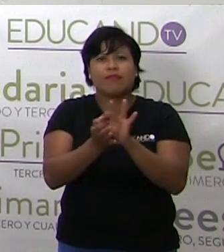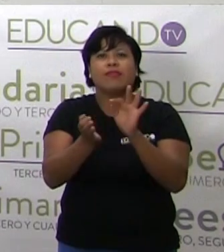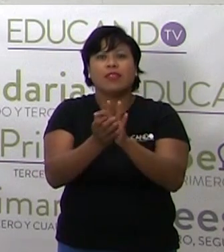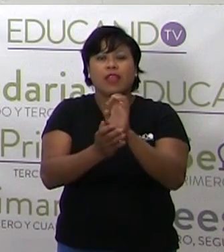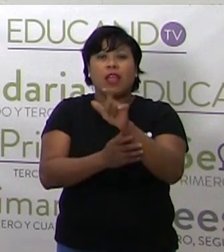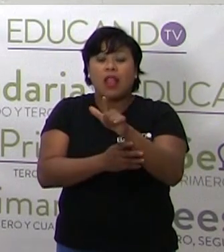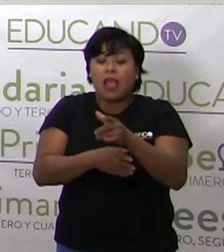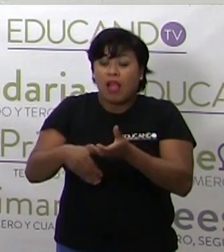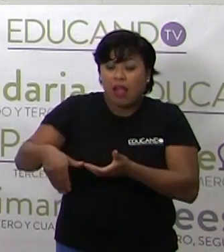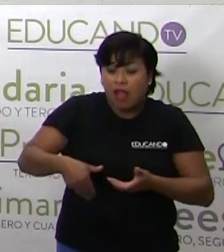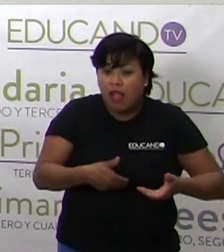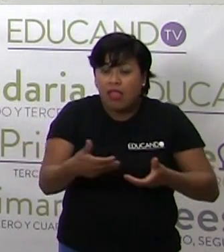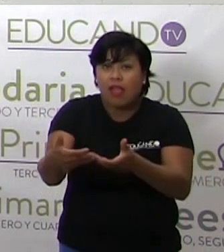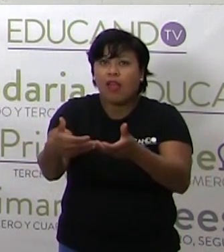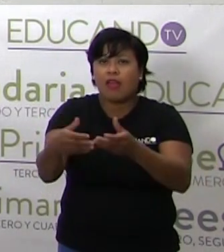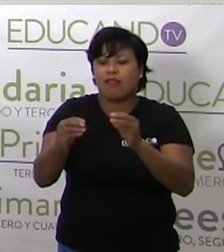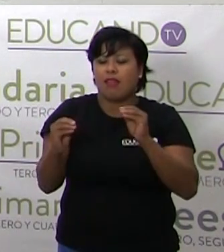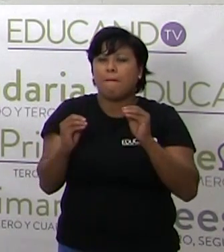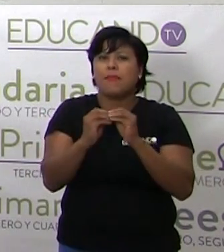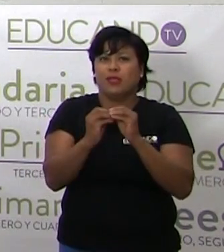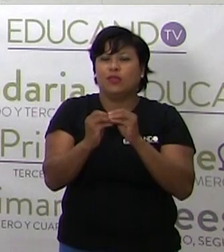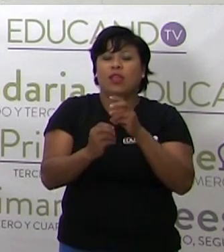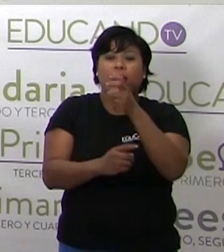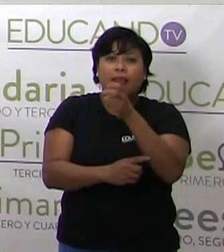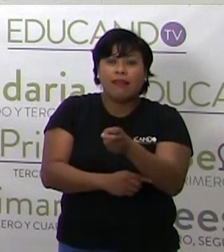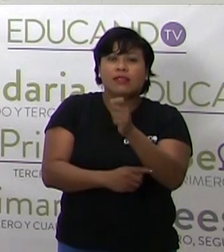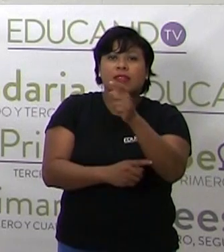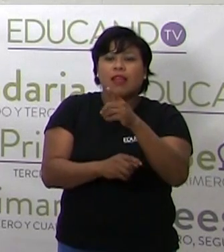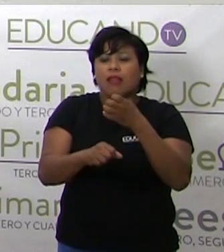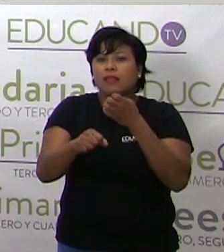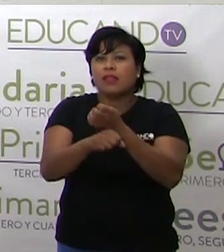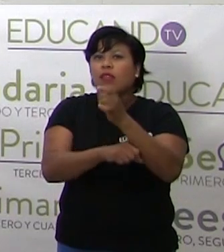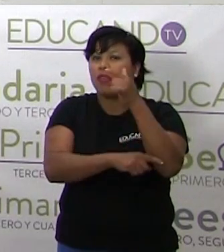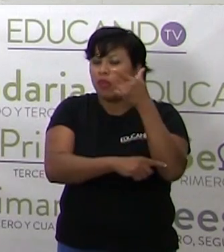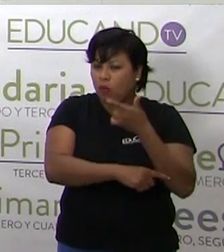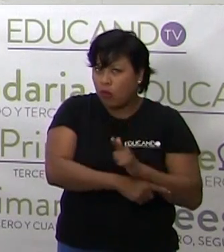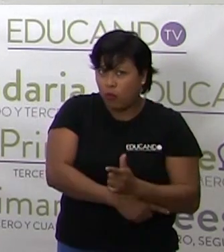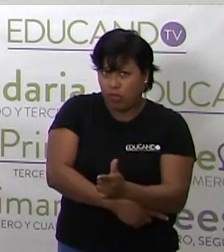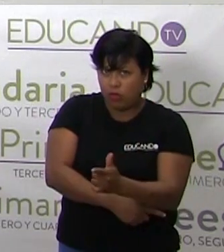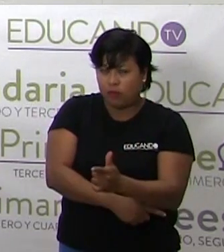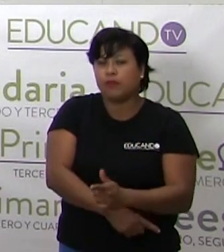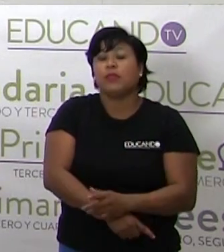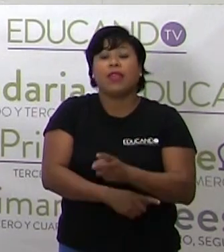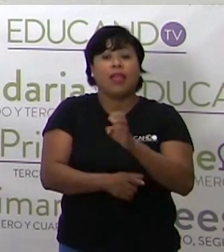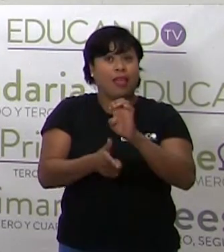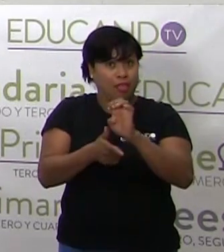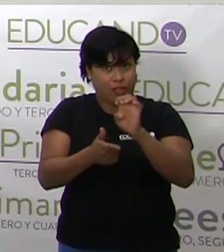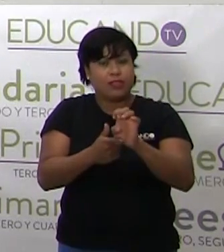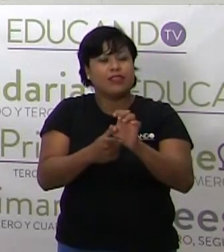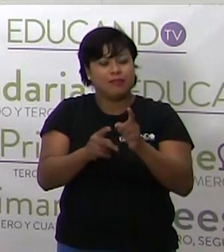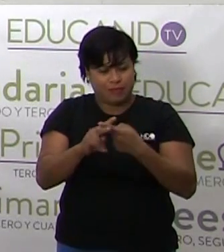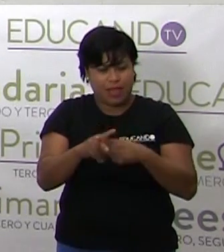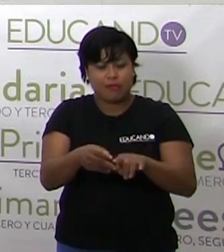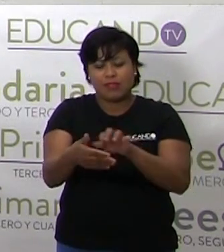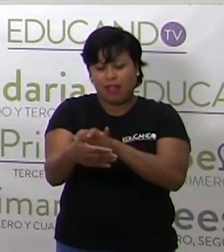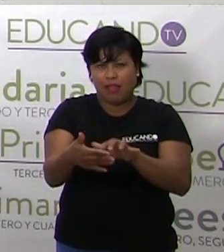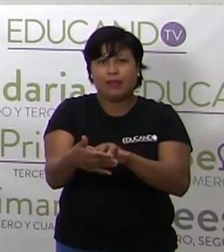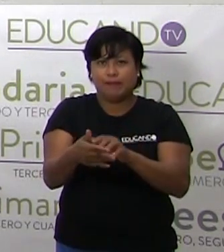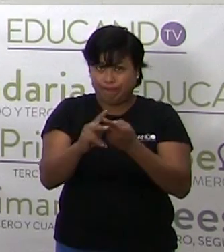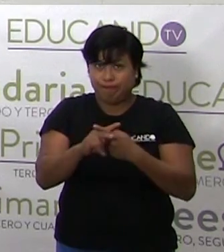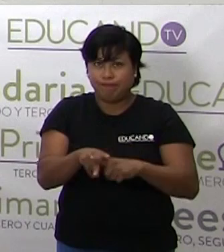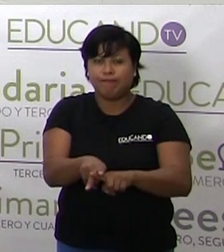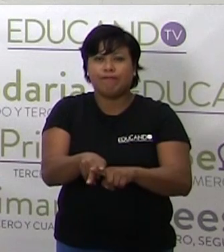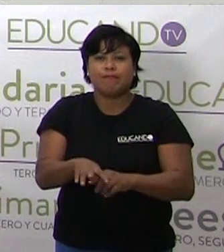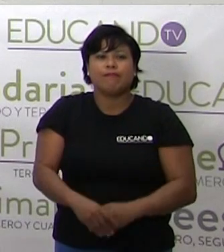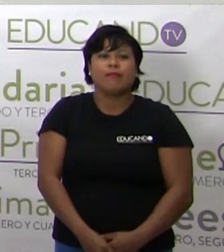El Callejón del Beso y pertenece al estado de Guanajuato. Entonces, vamos a leerla. Dice así: